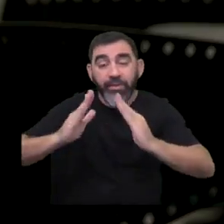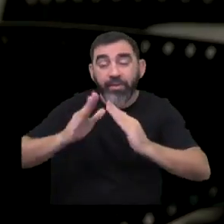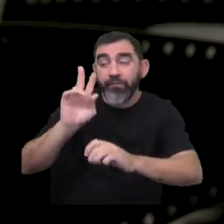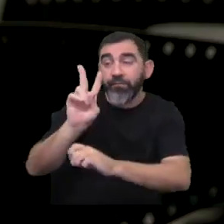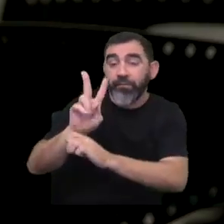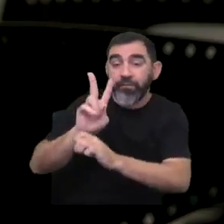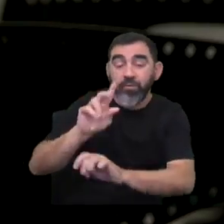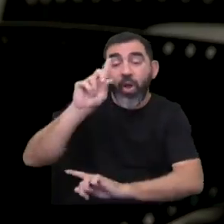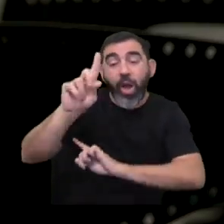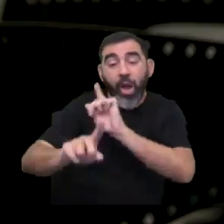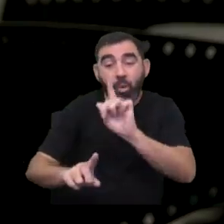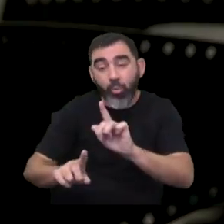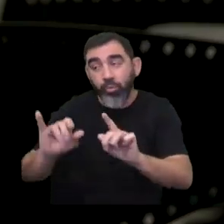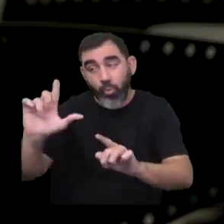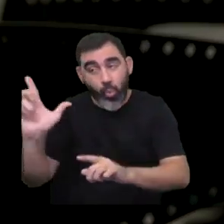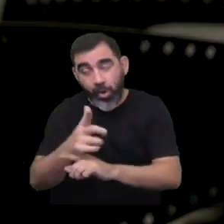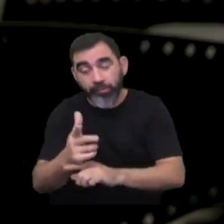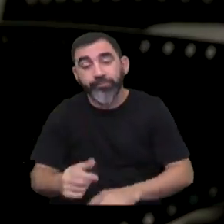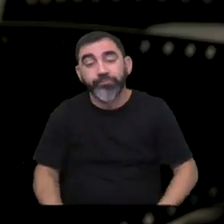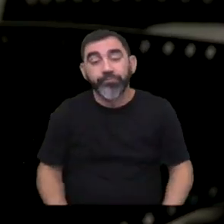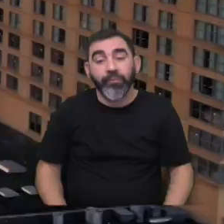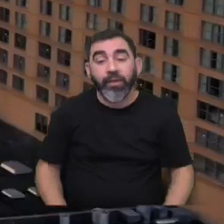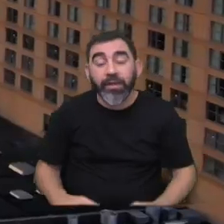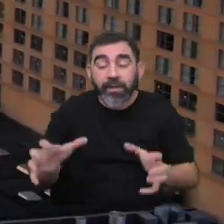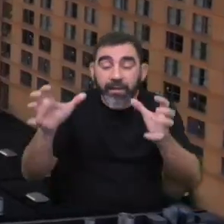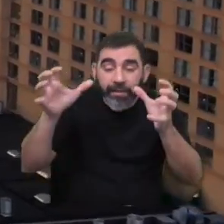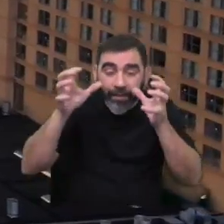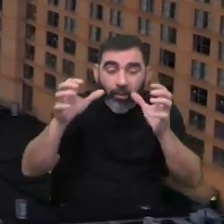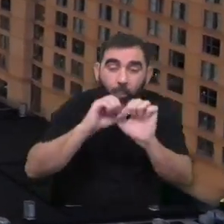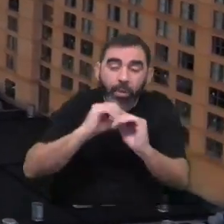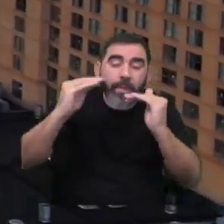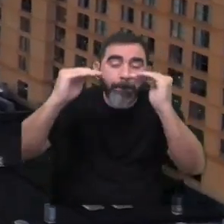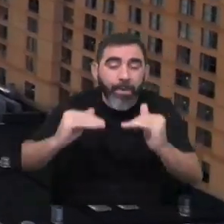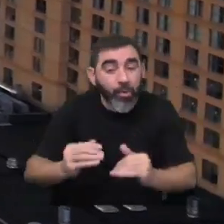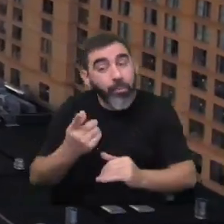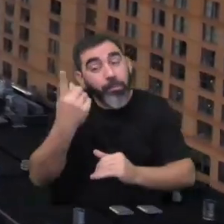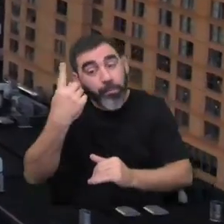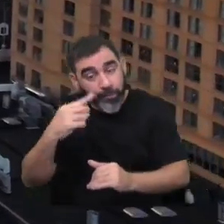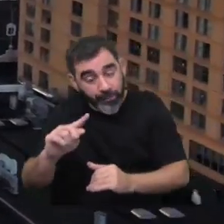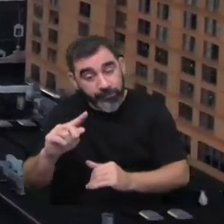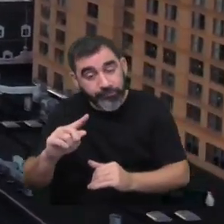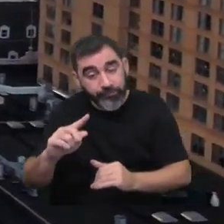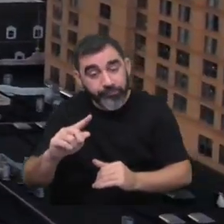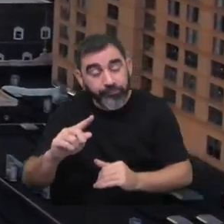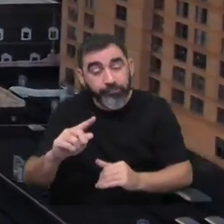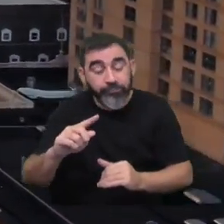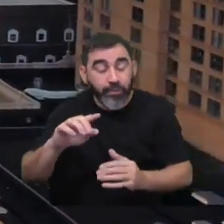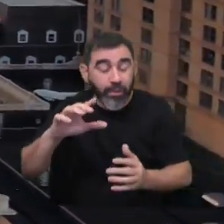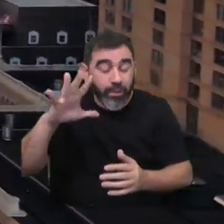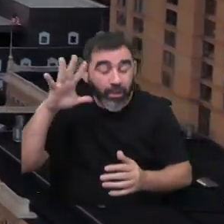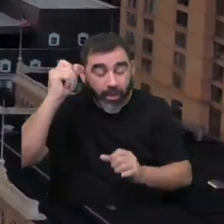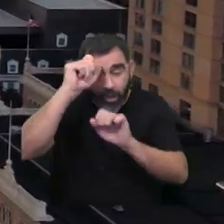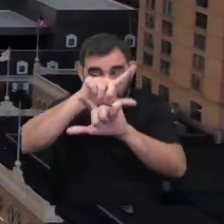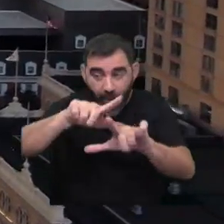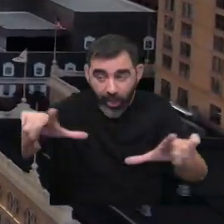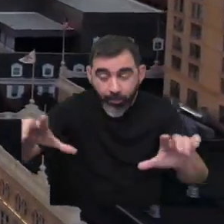algunos no estén, y el riesgo puede parecer menor. Pero el hecho es que tanto en el medio rural como en